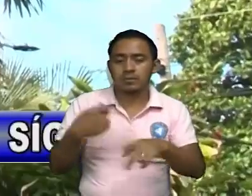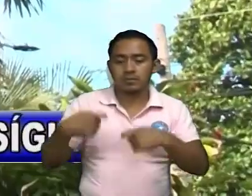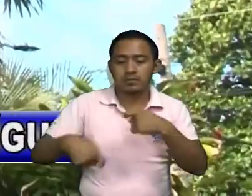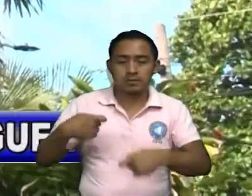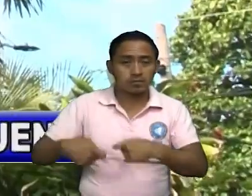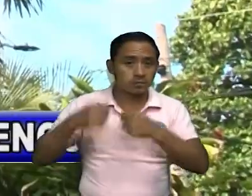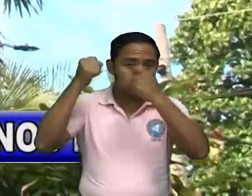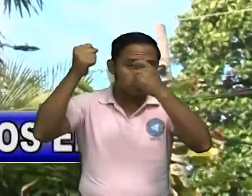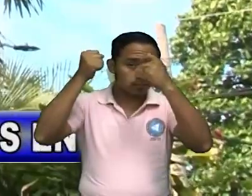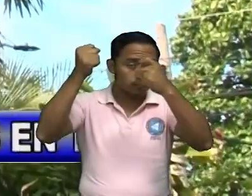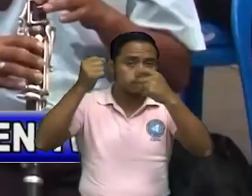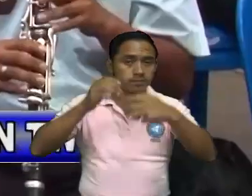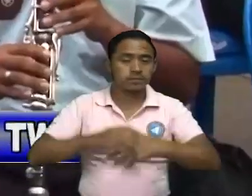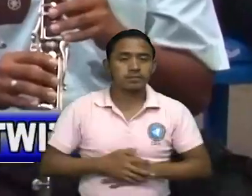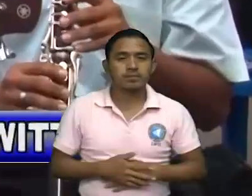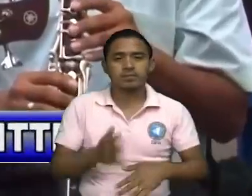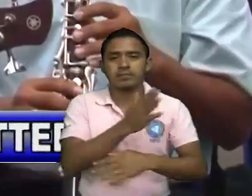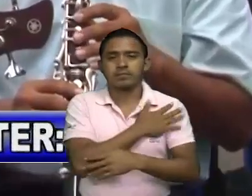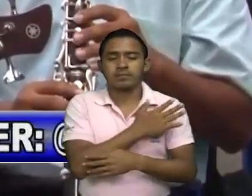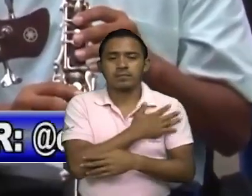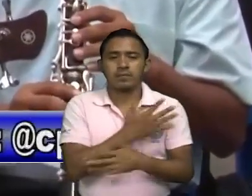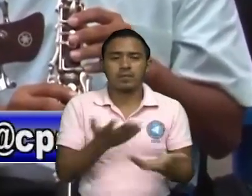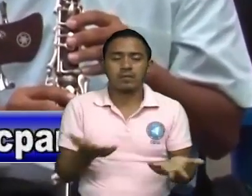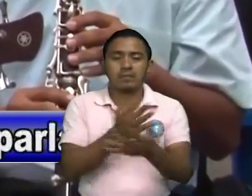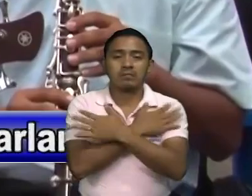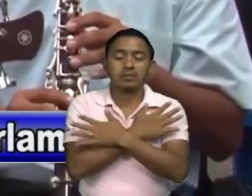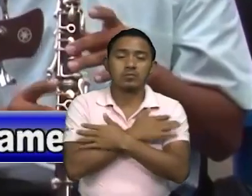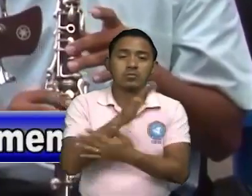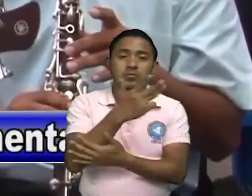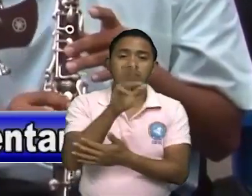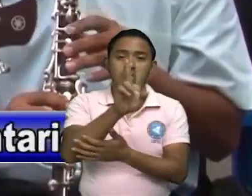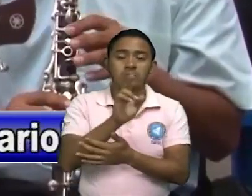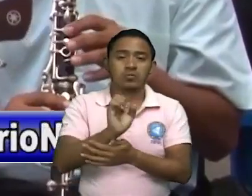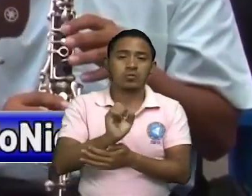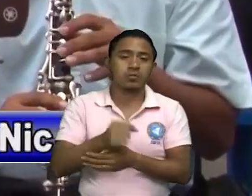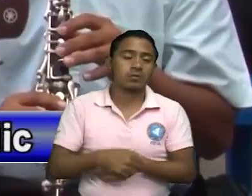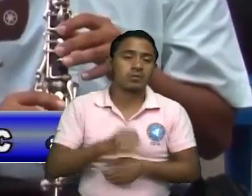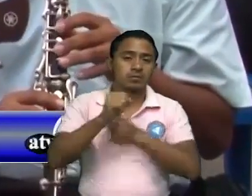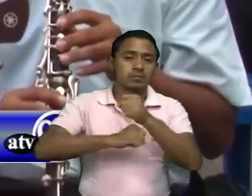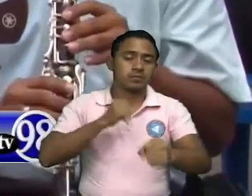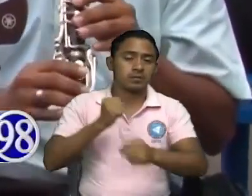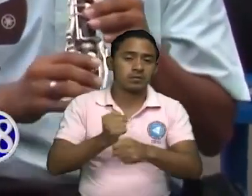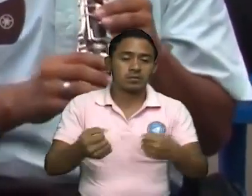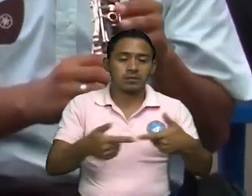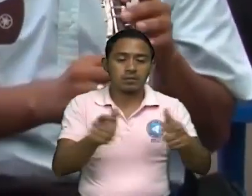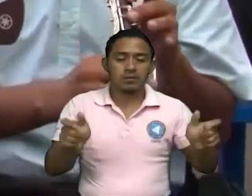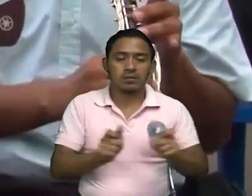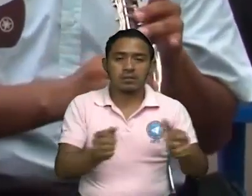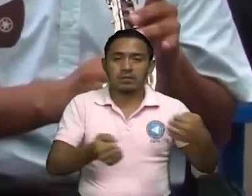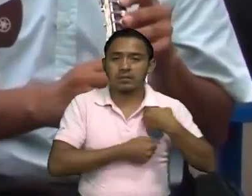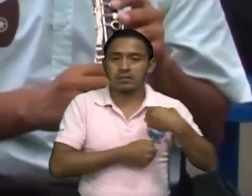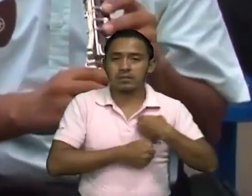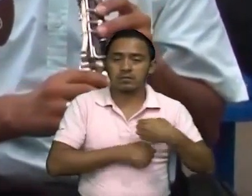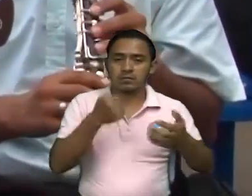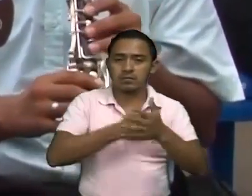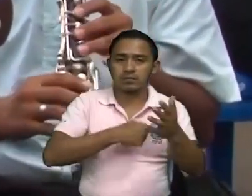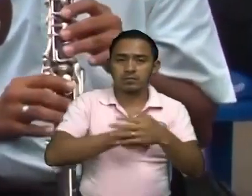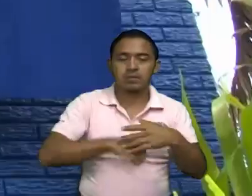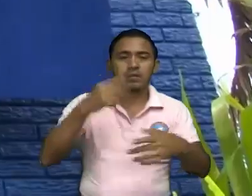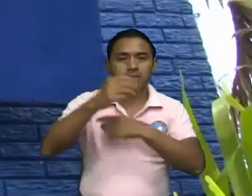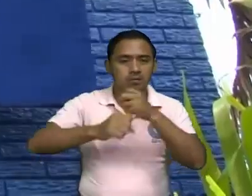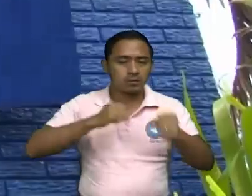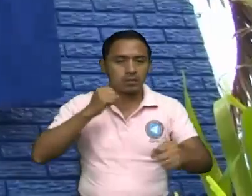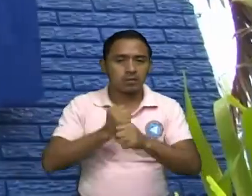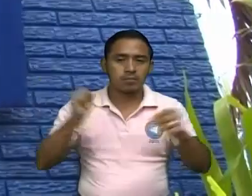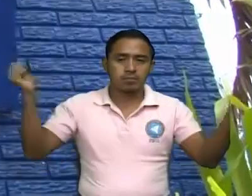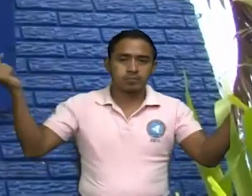Septiembre Victorioso, saludando el 92 aniversario del Ejército Defensor de la Soberanía Nacional y un aniversario más de la